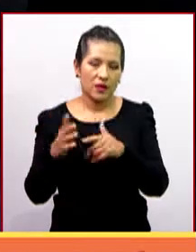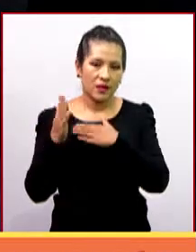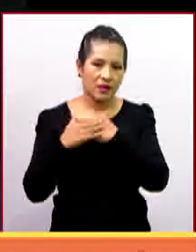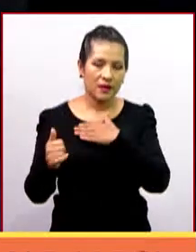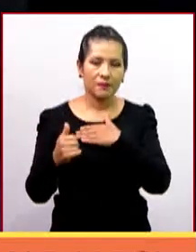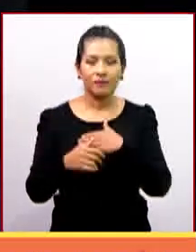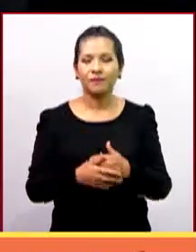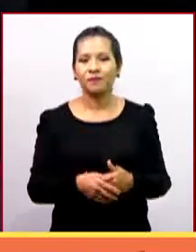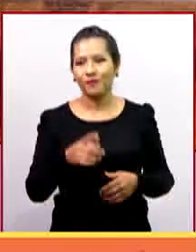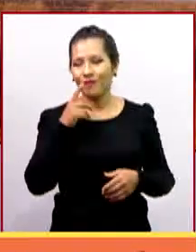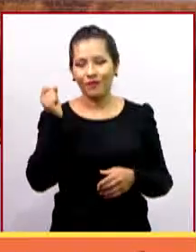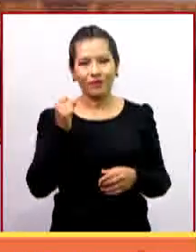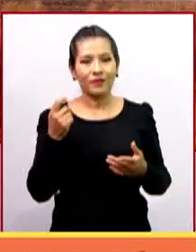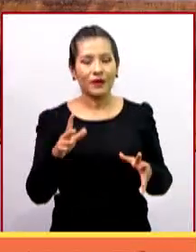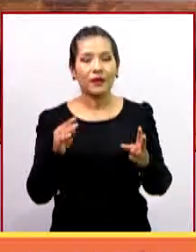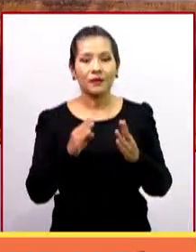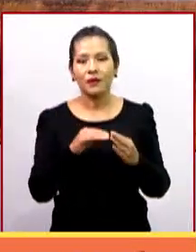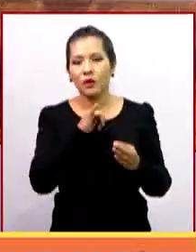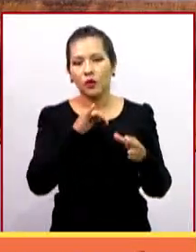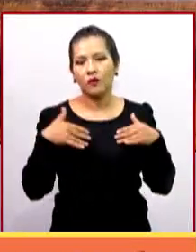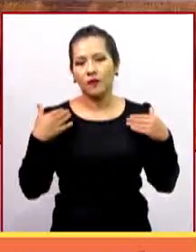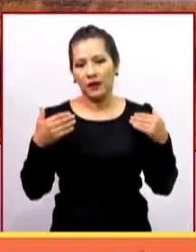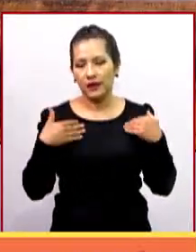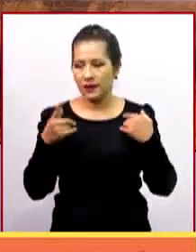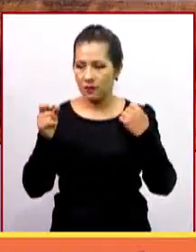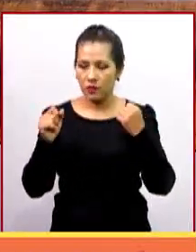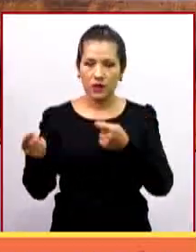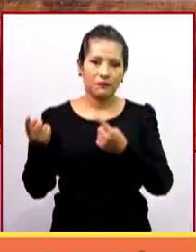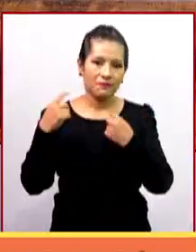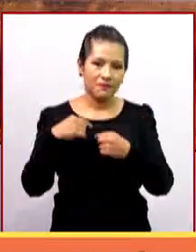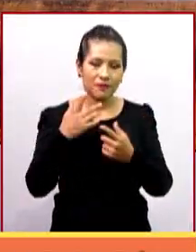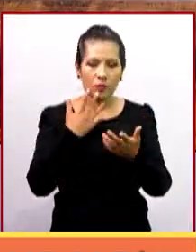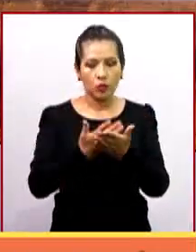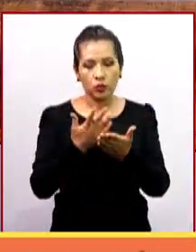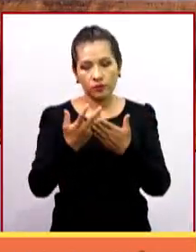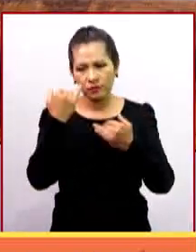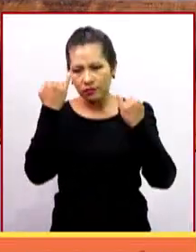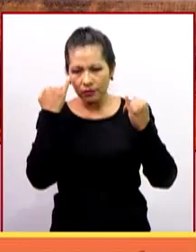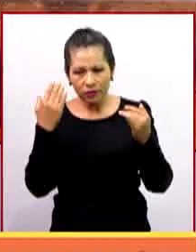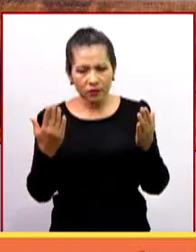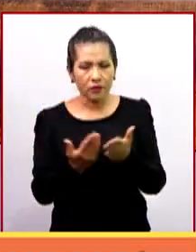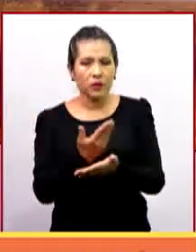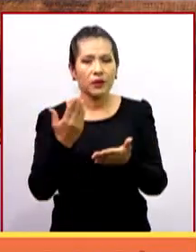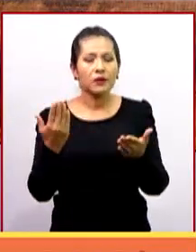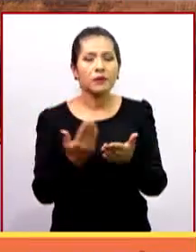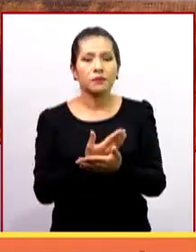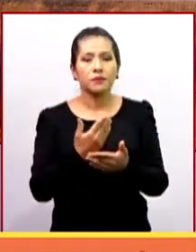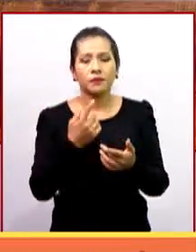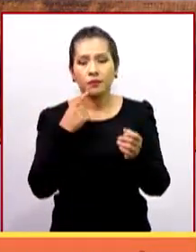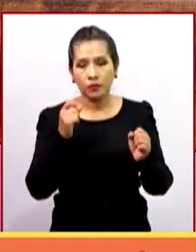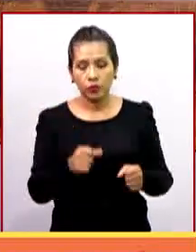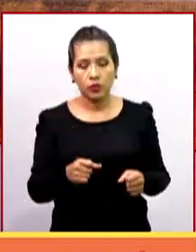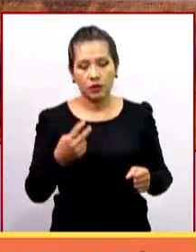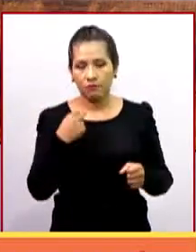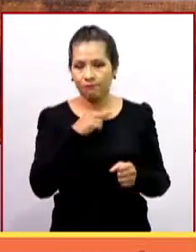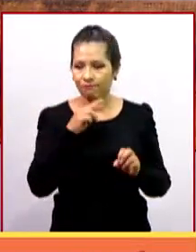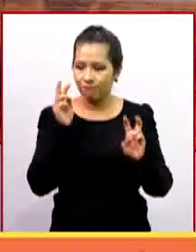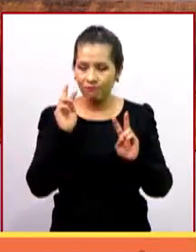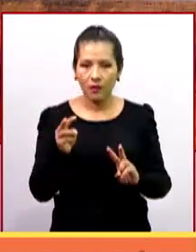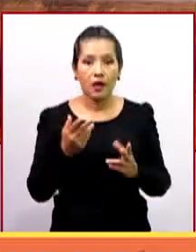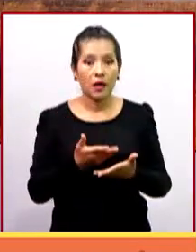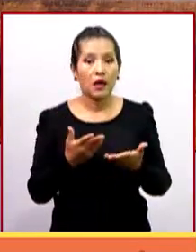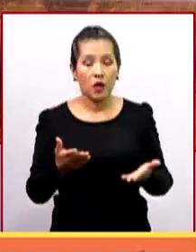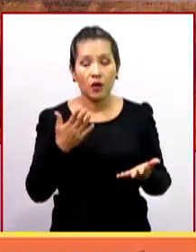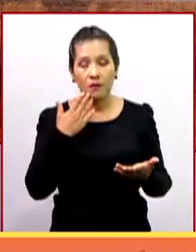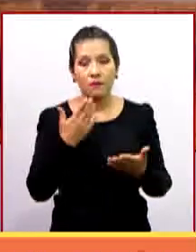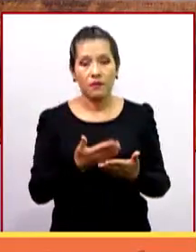Yo feliz de poder recibir estas propuestas nuevas también, que uno pueda ver cosas tan interesantes del trabajo